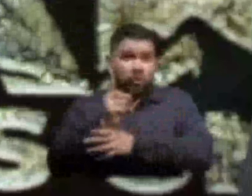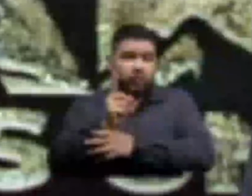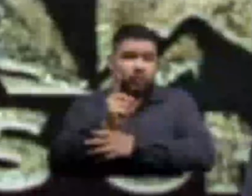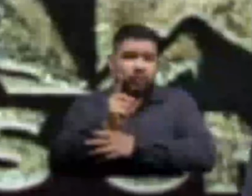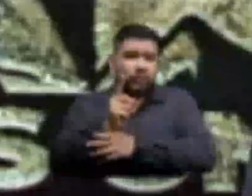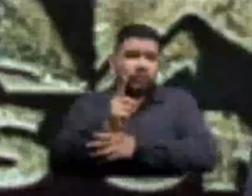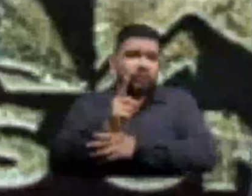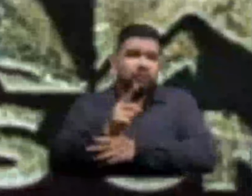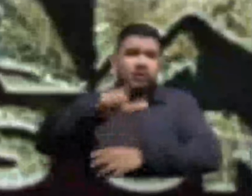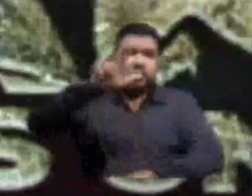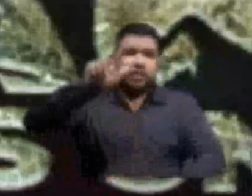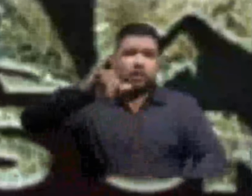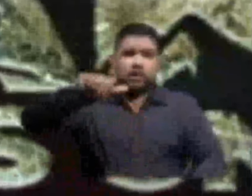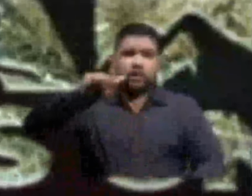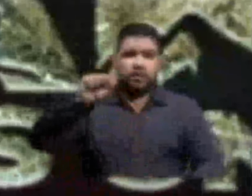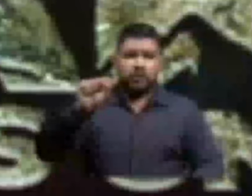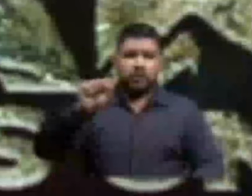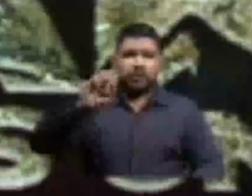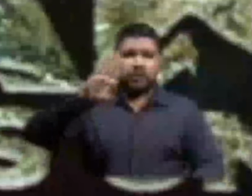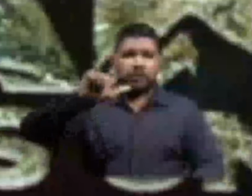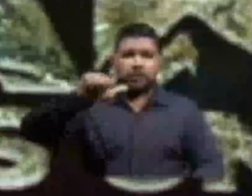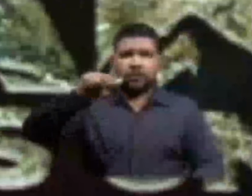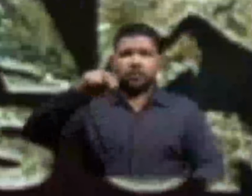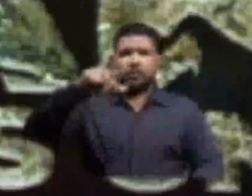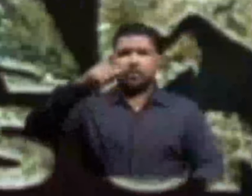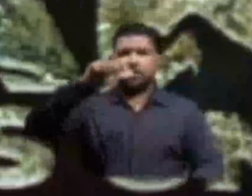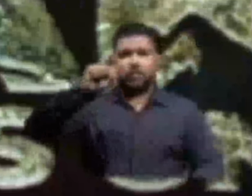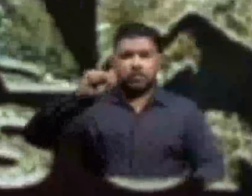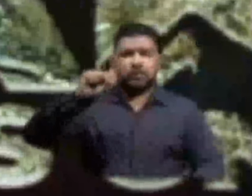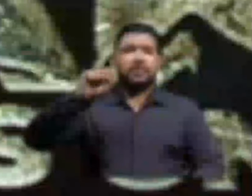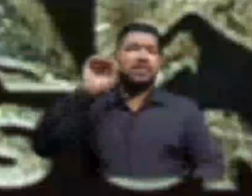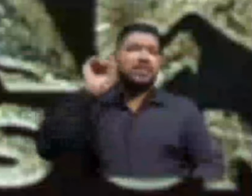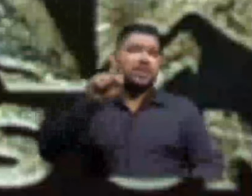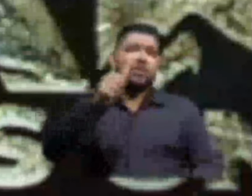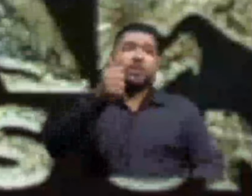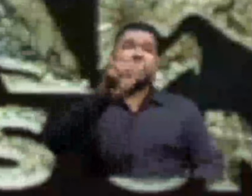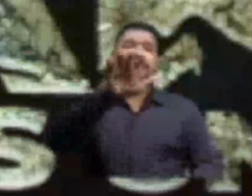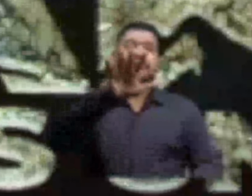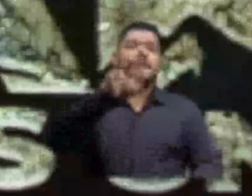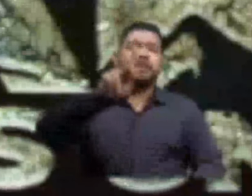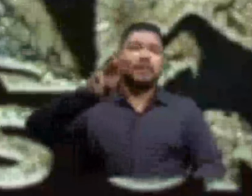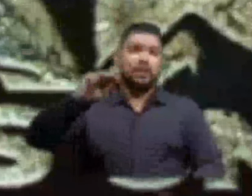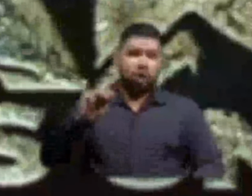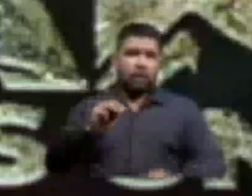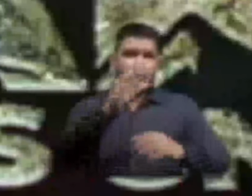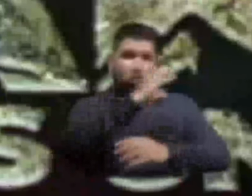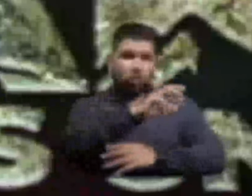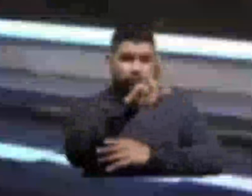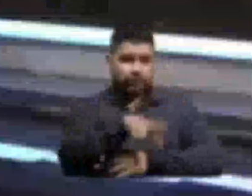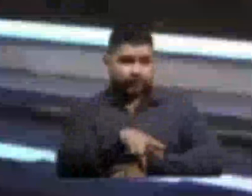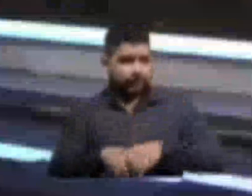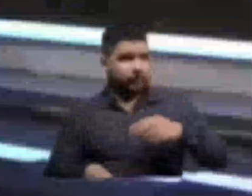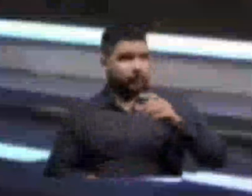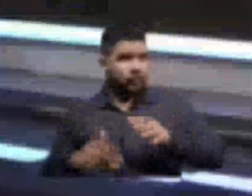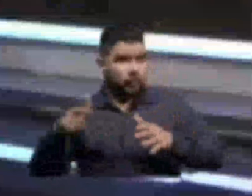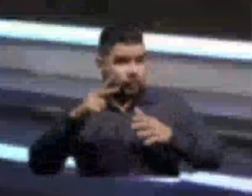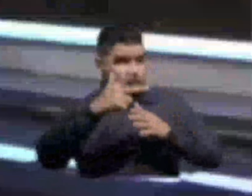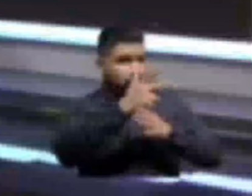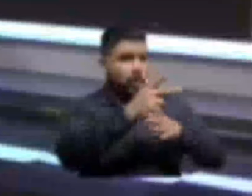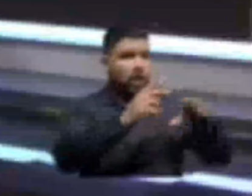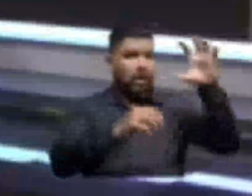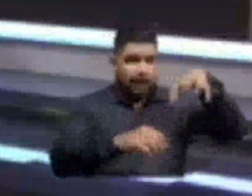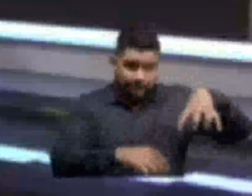des la blanca hacia el caten en Costa Rica 15 km dentro de la de República de Costa Rica donde el migrante llega a un campamento